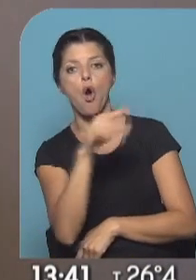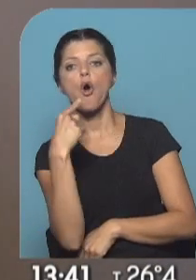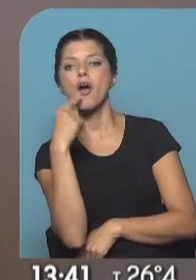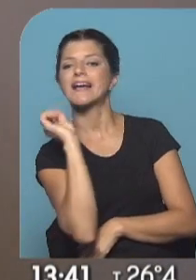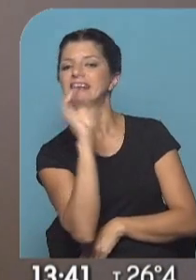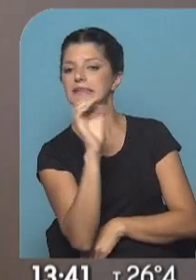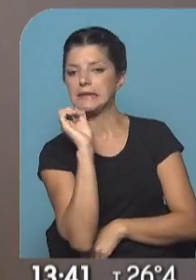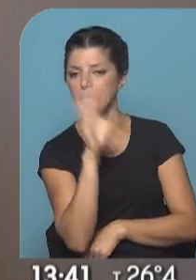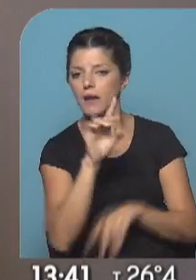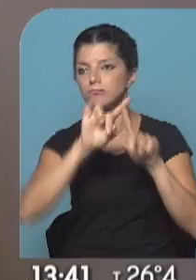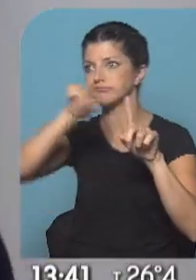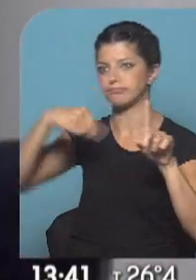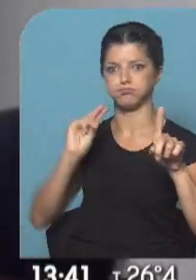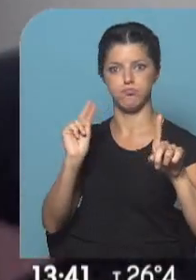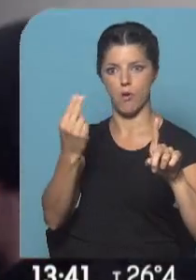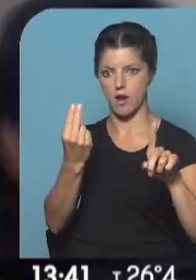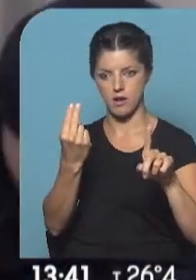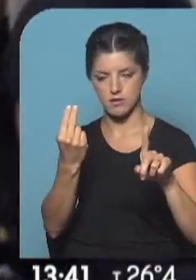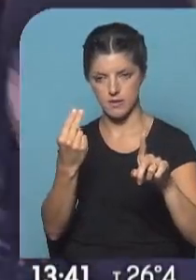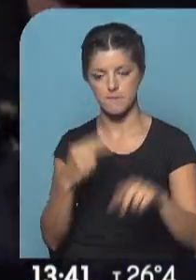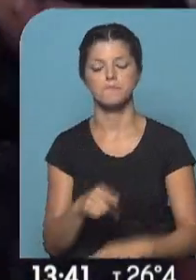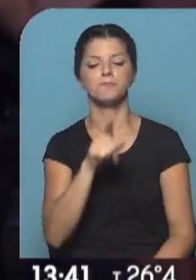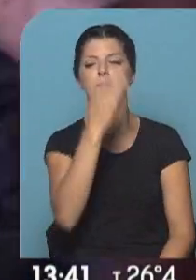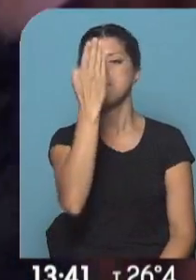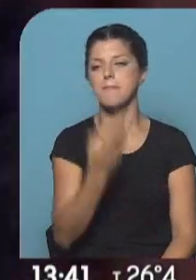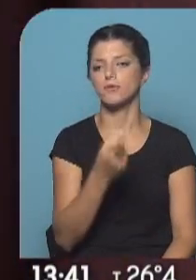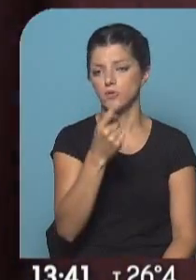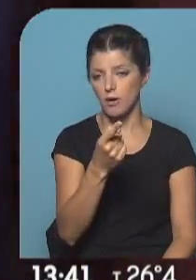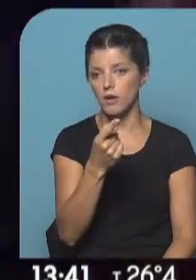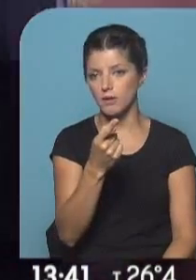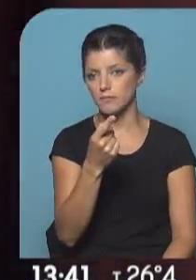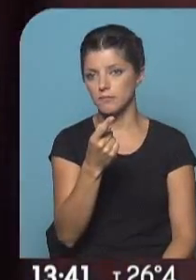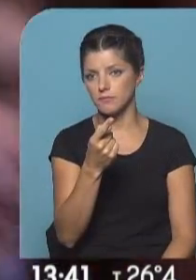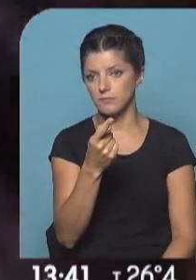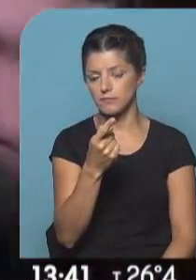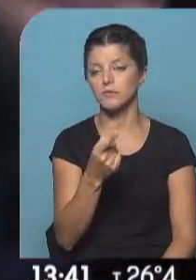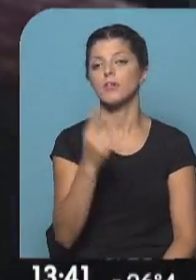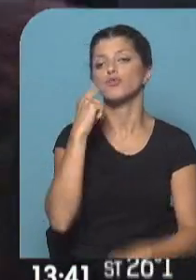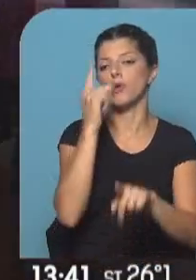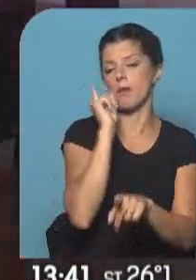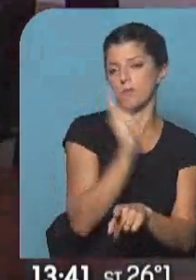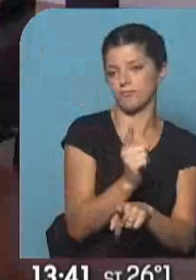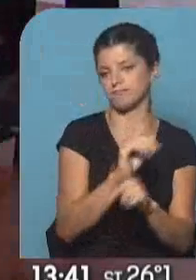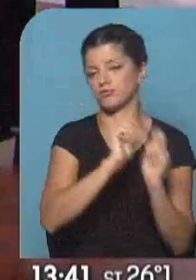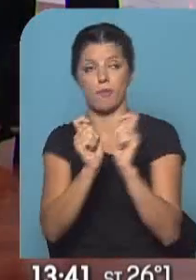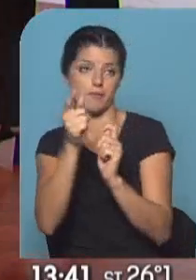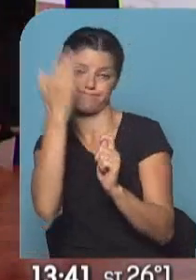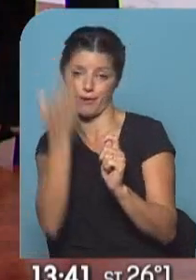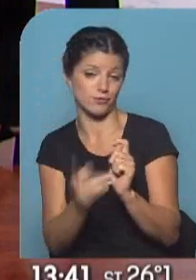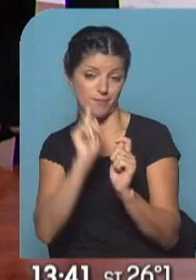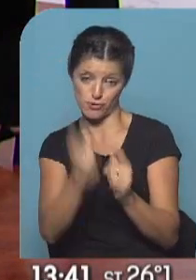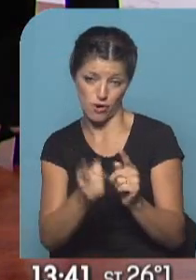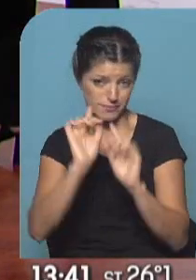manera. Básicamente lo que él fue en Georgia fue la transición de un jerarca a otro, que además buscó